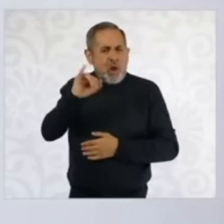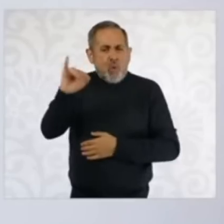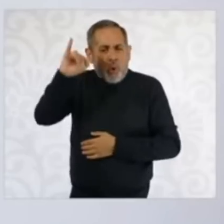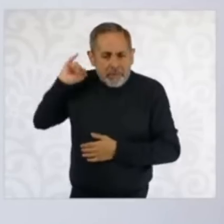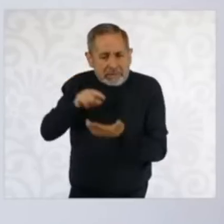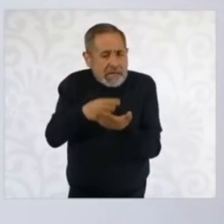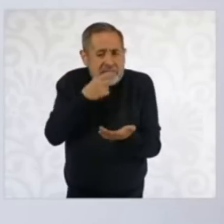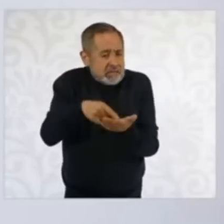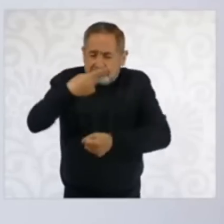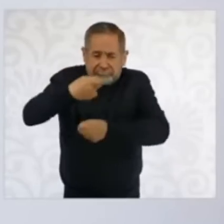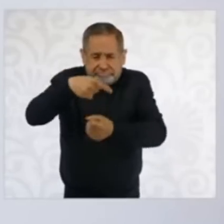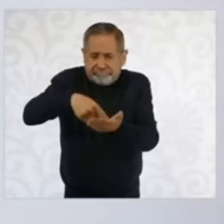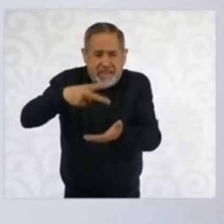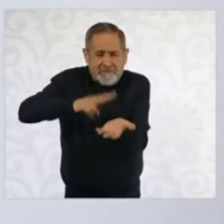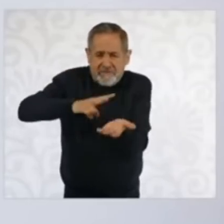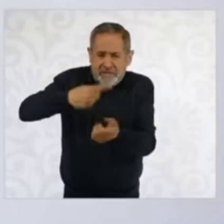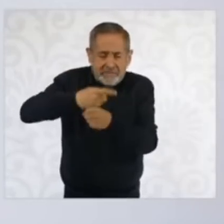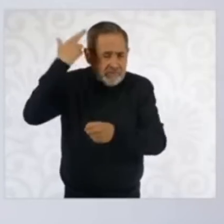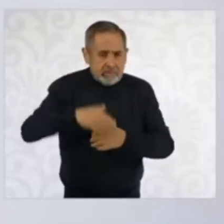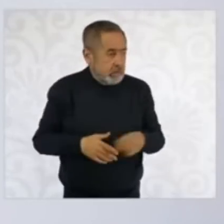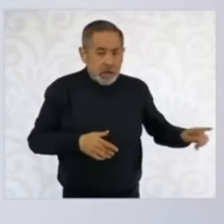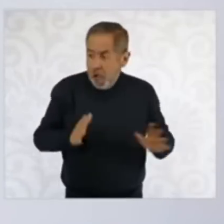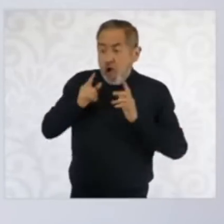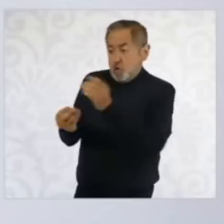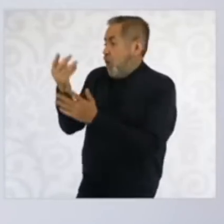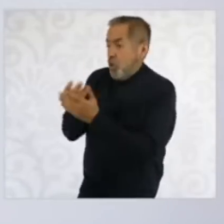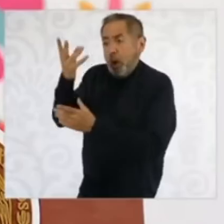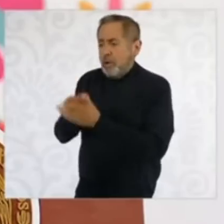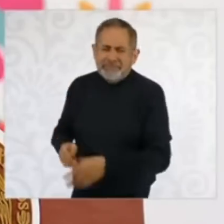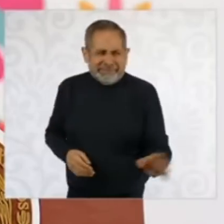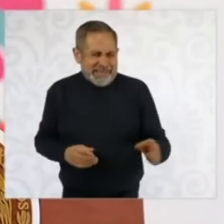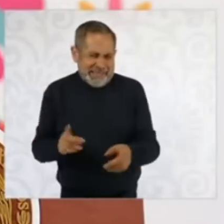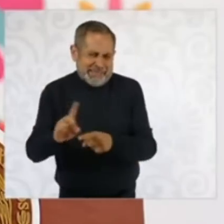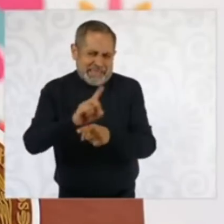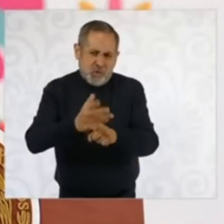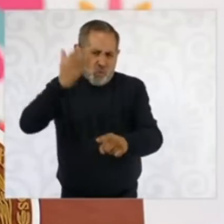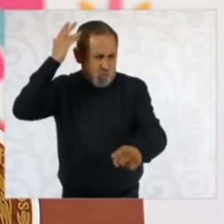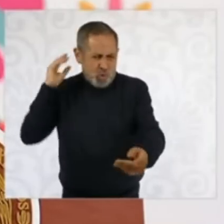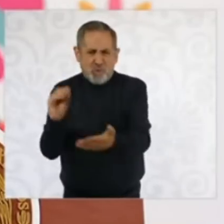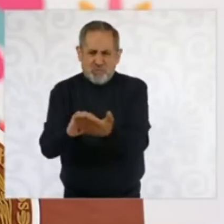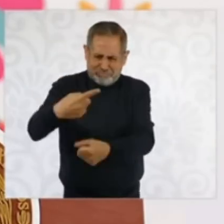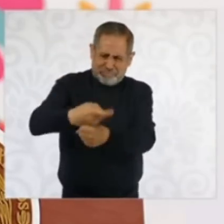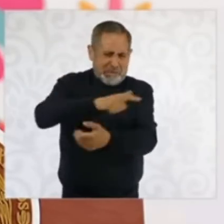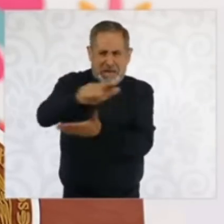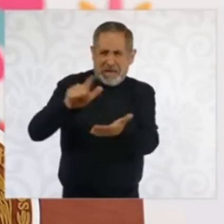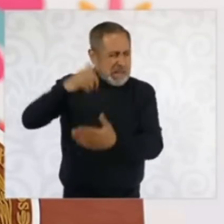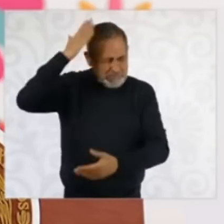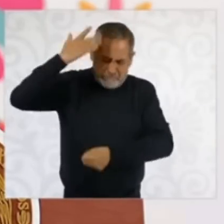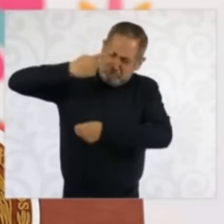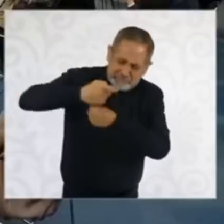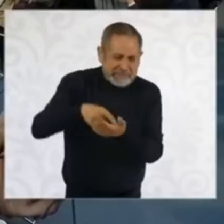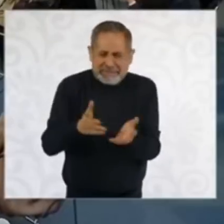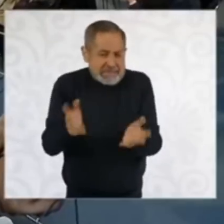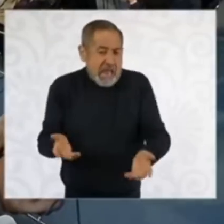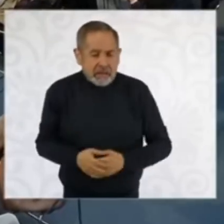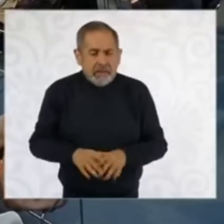jueves. O sea, ahora resulta que es novedad la supremacía constitucional, pues si está en la propia Constitución, que es la ley suprema.